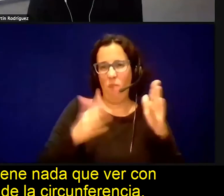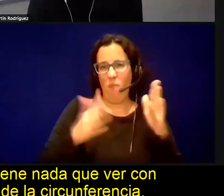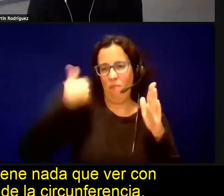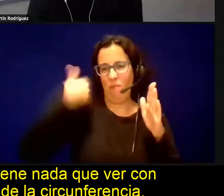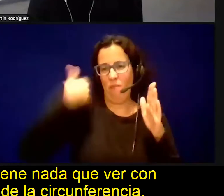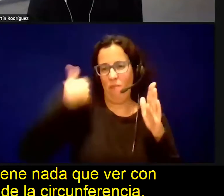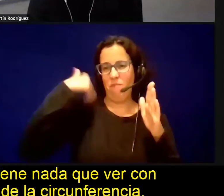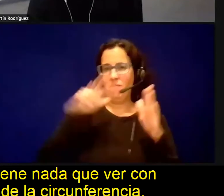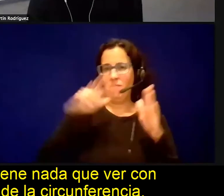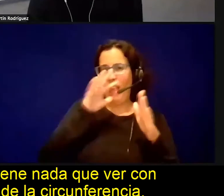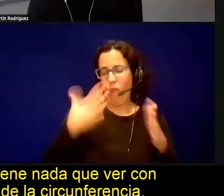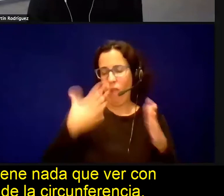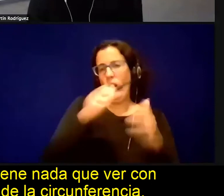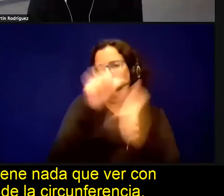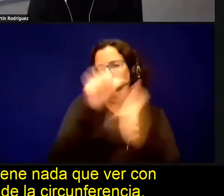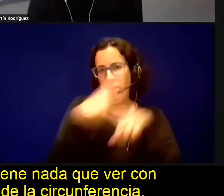diseñó Vitruvio.